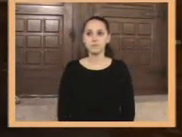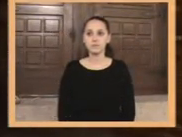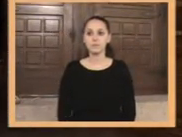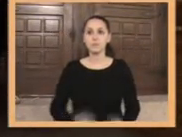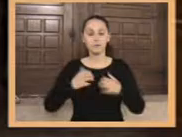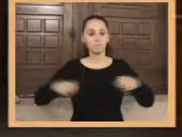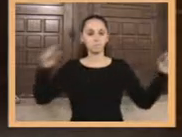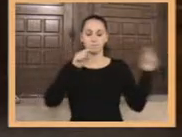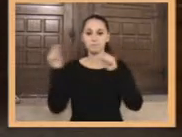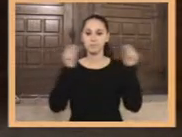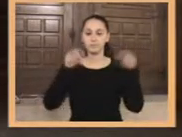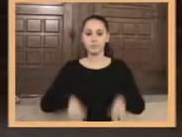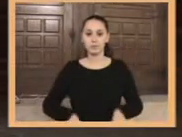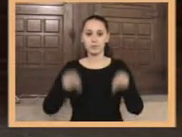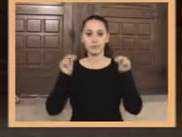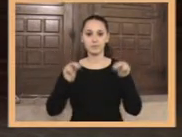levanta la sesión.